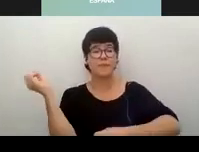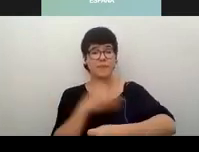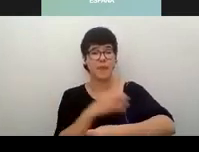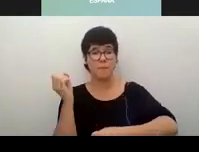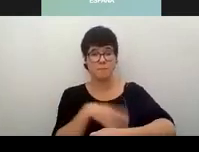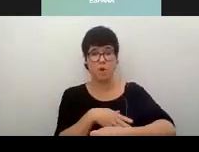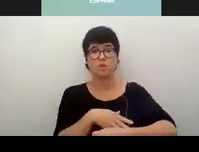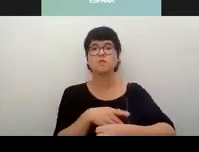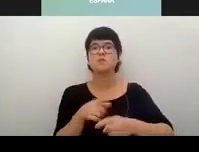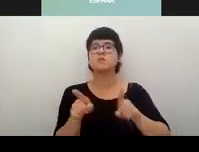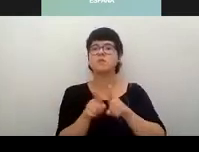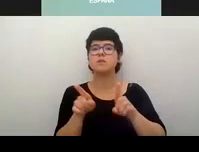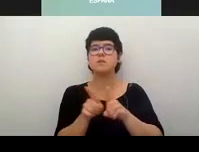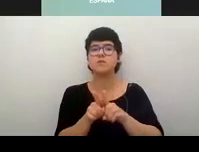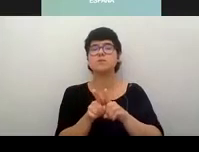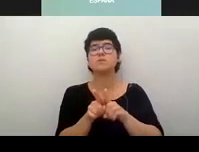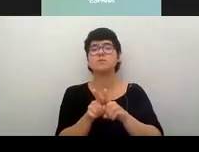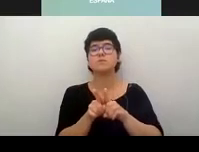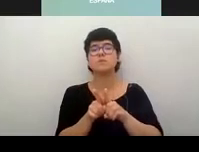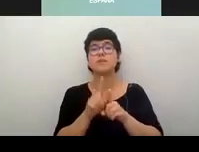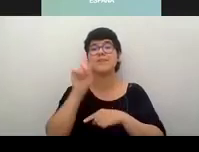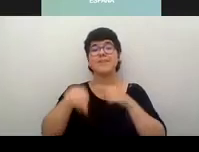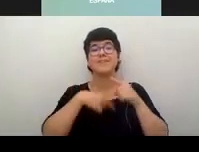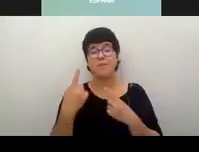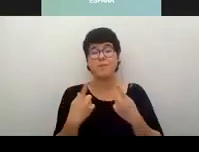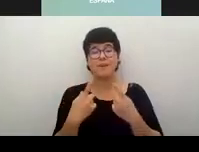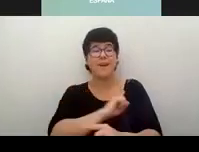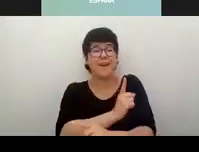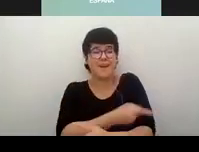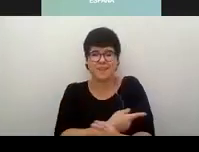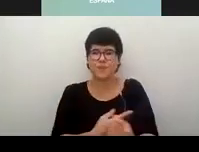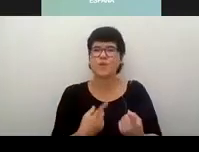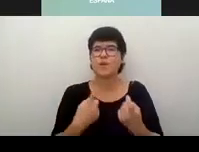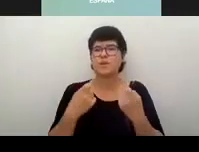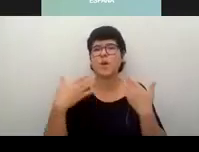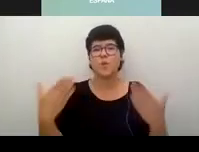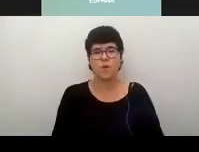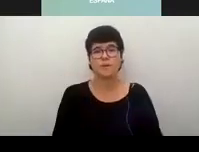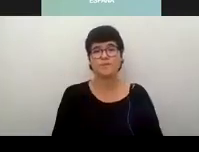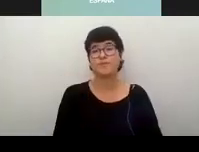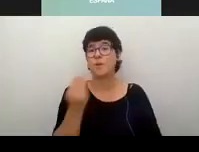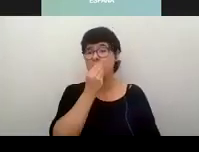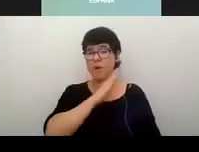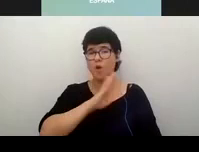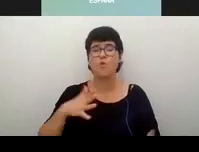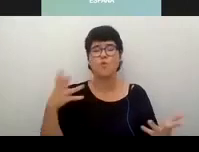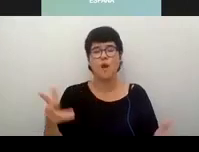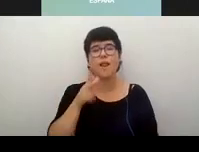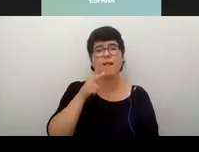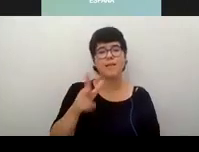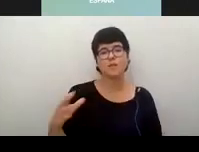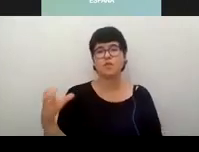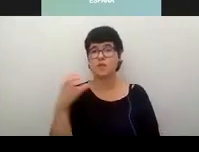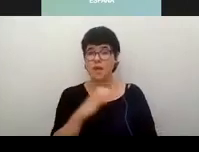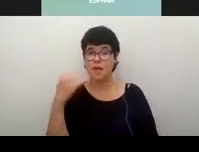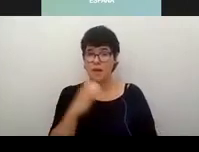de los nutrientes que vamos a necesitar después con el ejercicio físico. Lo más recomendable es aumentar la proporción de hidratos de carbono, que pasará a ser de